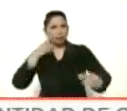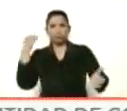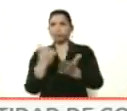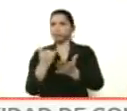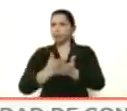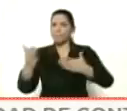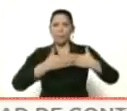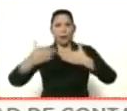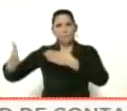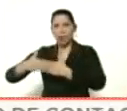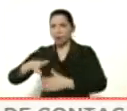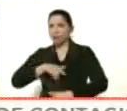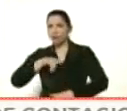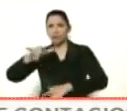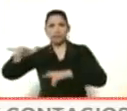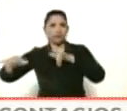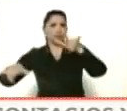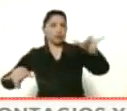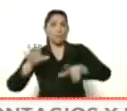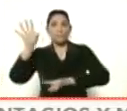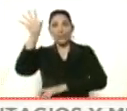cerrar los vuelos de países como